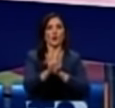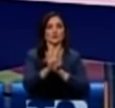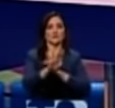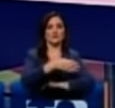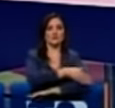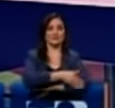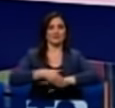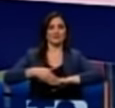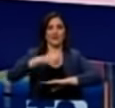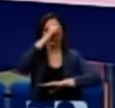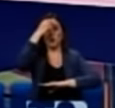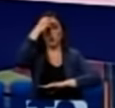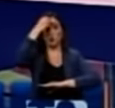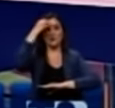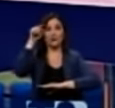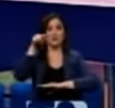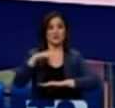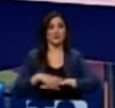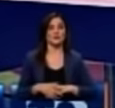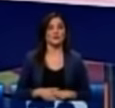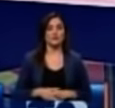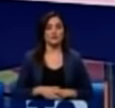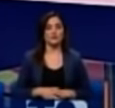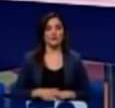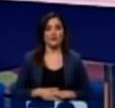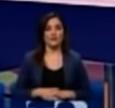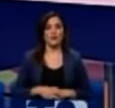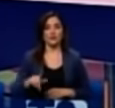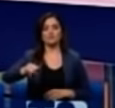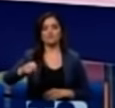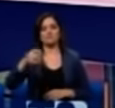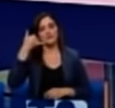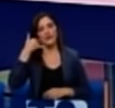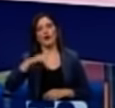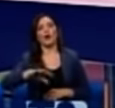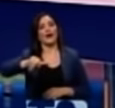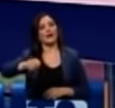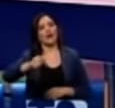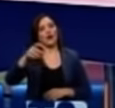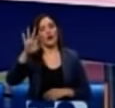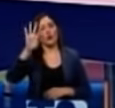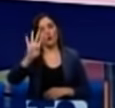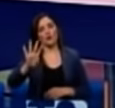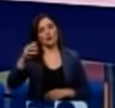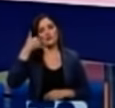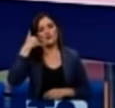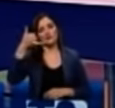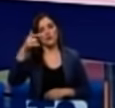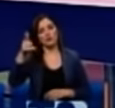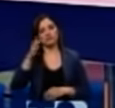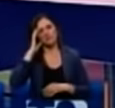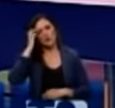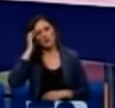se contactaron con nosotros, con este noticiero de la comunidad, para contarnos del mal estado de la vía de ingreso a este sector. Están